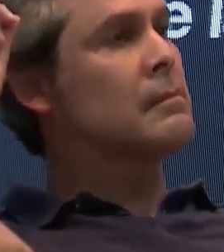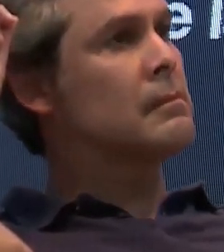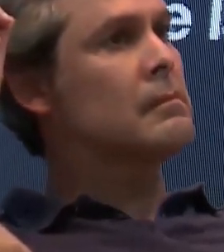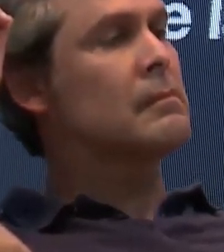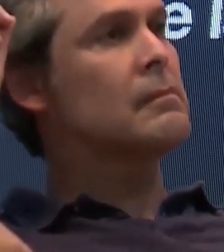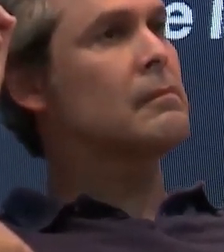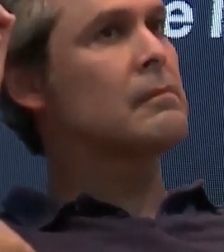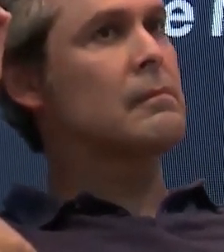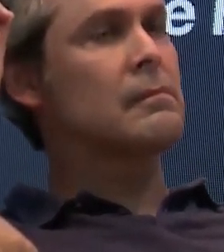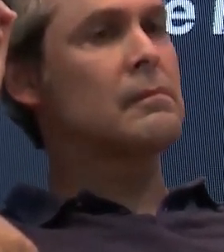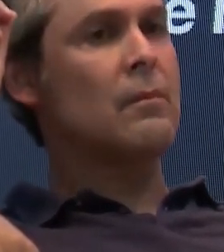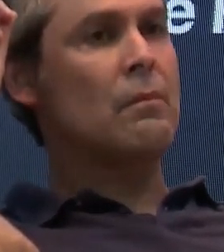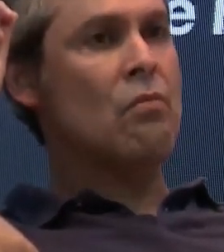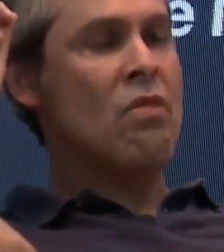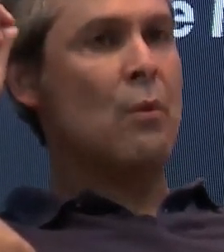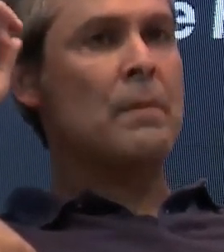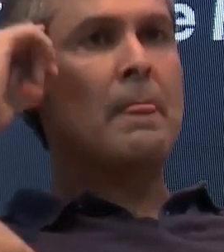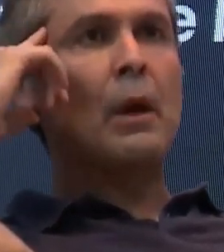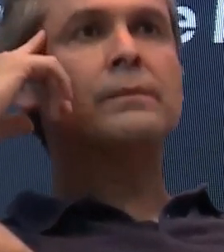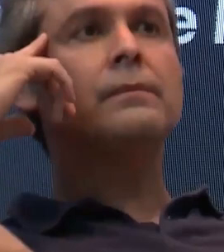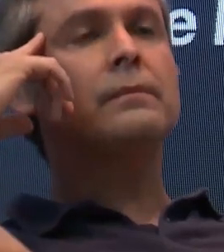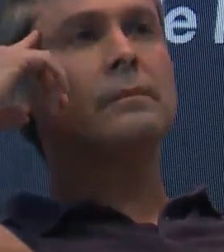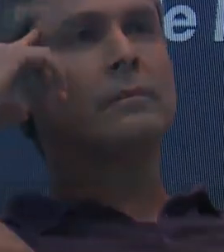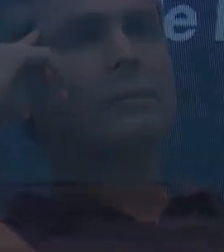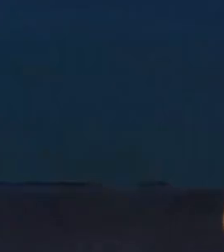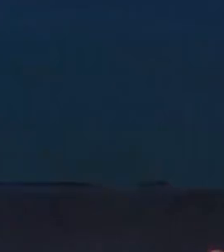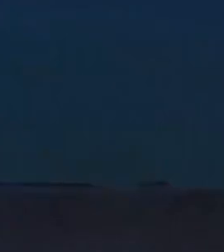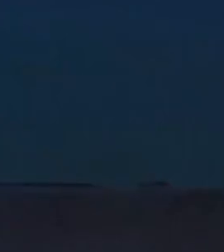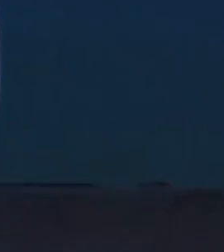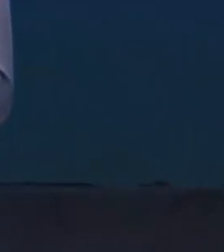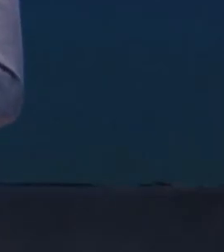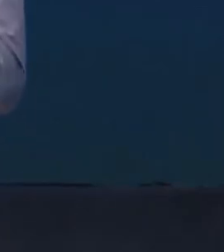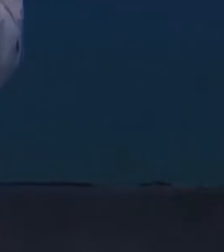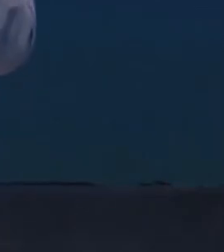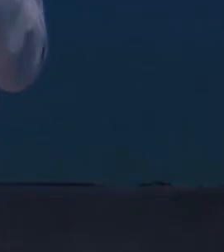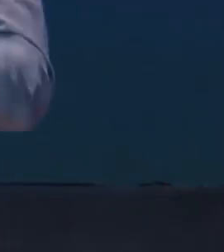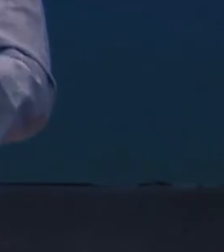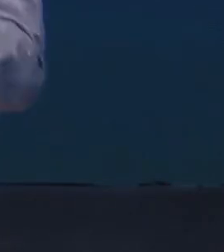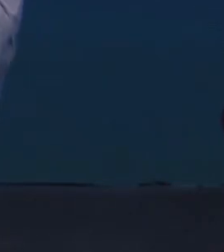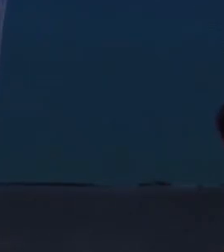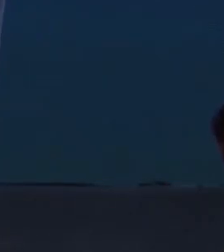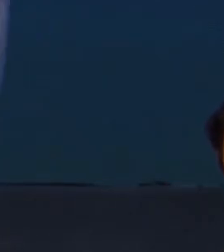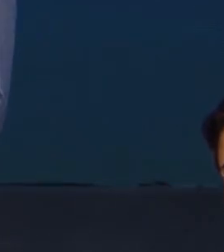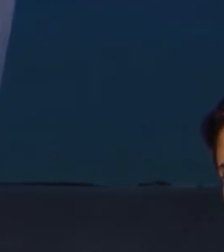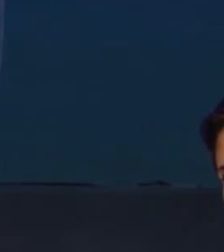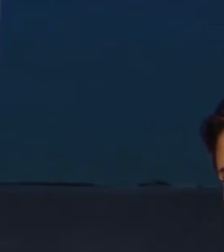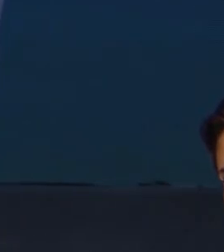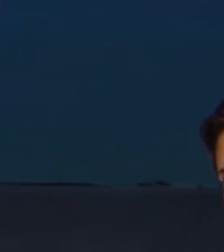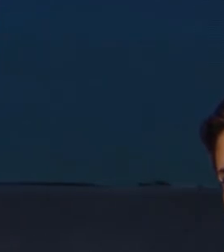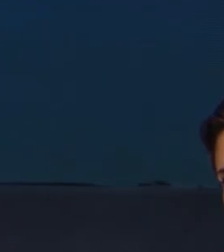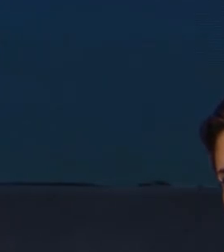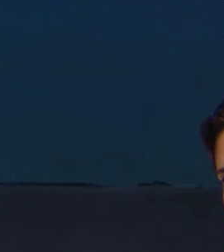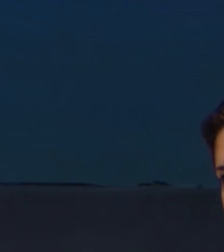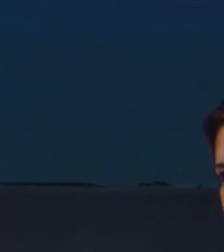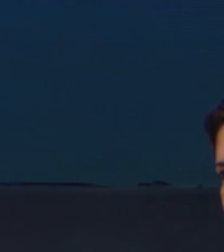gobernar de manera más honesta. No nos perdonan que estemos haciendo, también en Barcelona, también en Madrid, también en